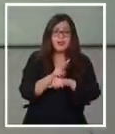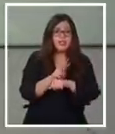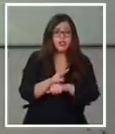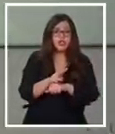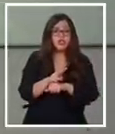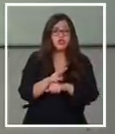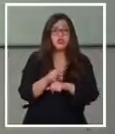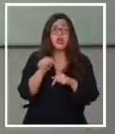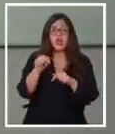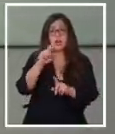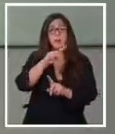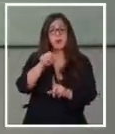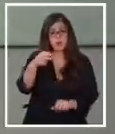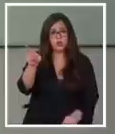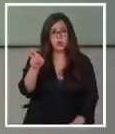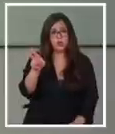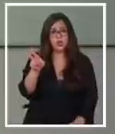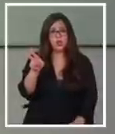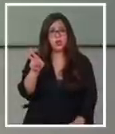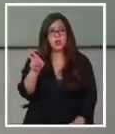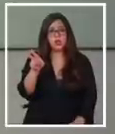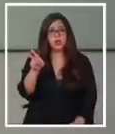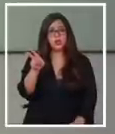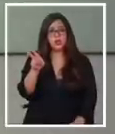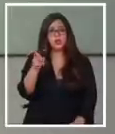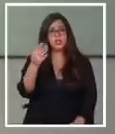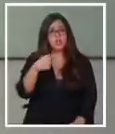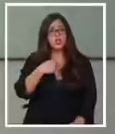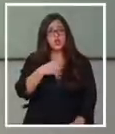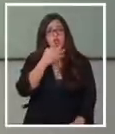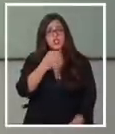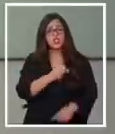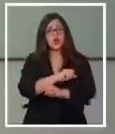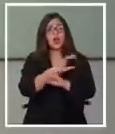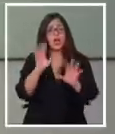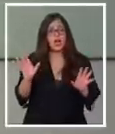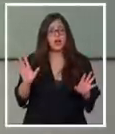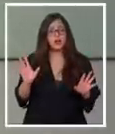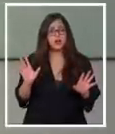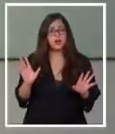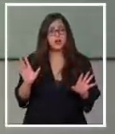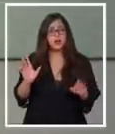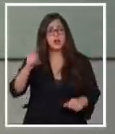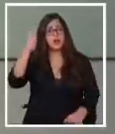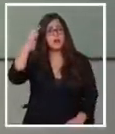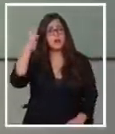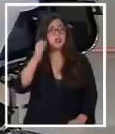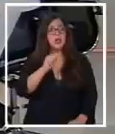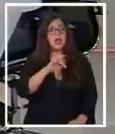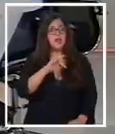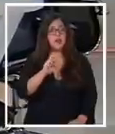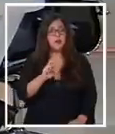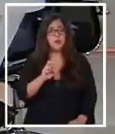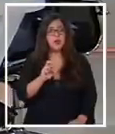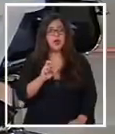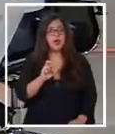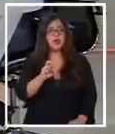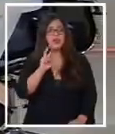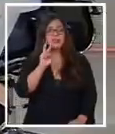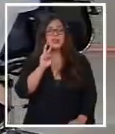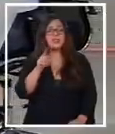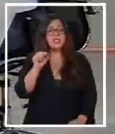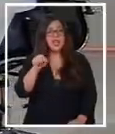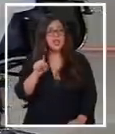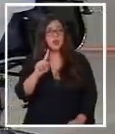entiendo que es hacia dónde va tu pregunta yo lo he dicho públicamente de manera muy clara creo que las afp sin ser la causa del